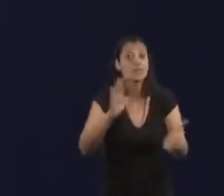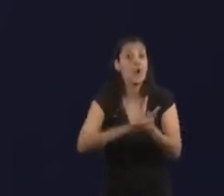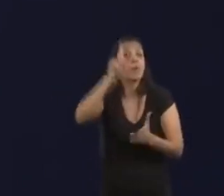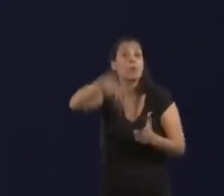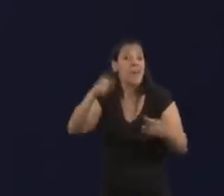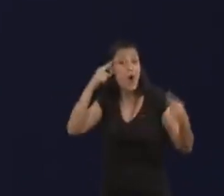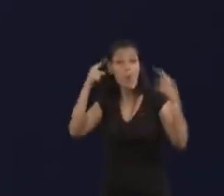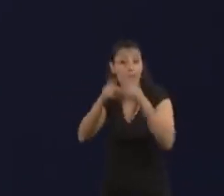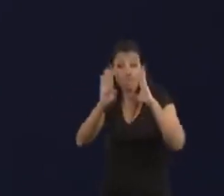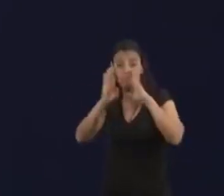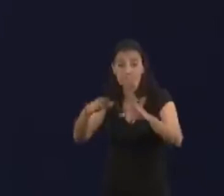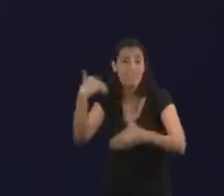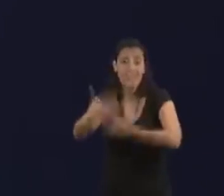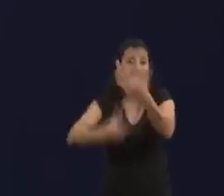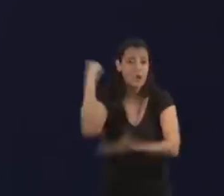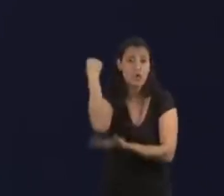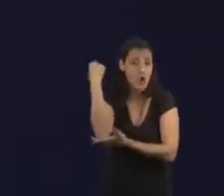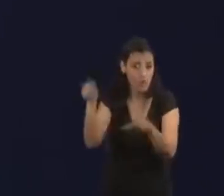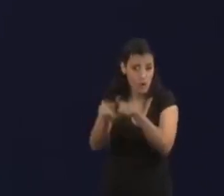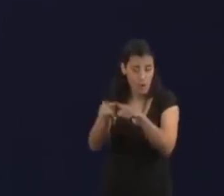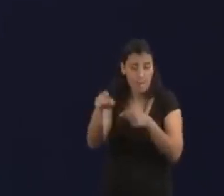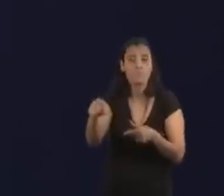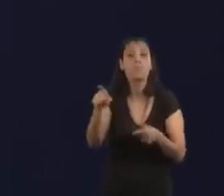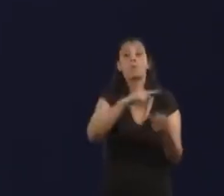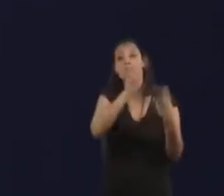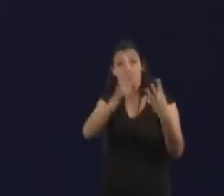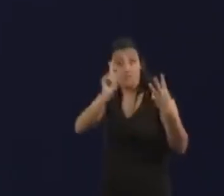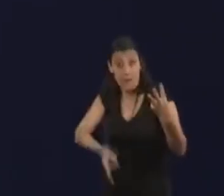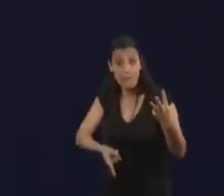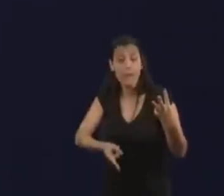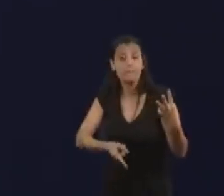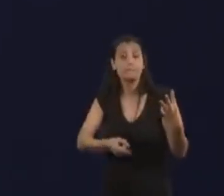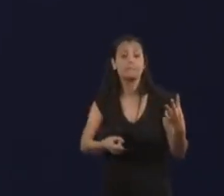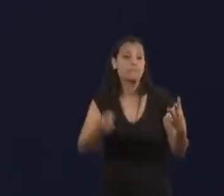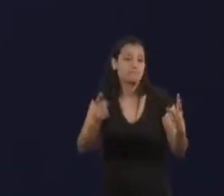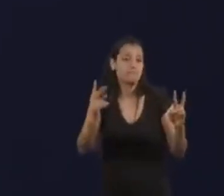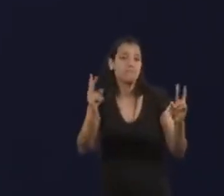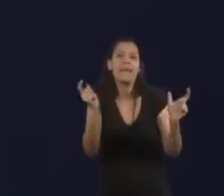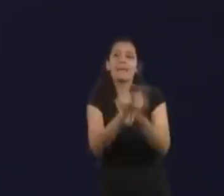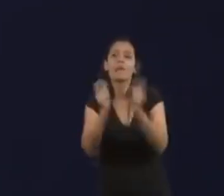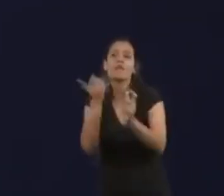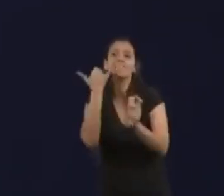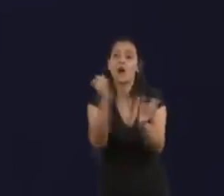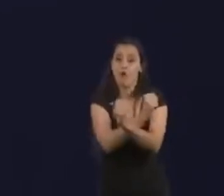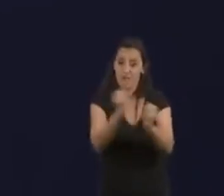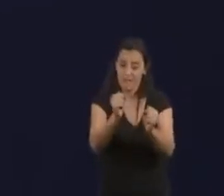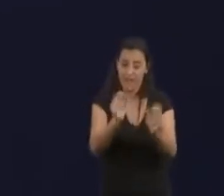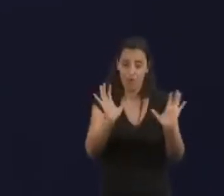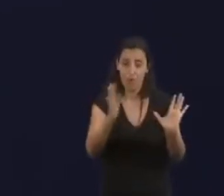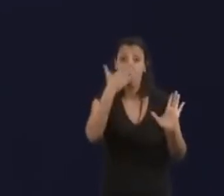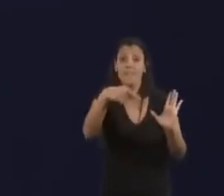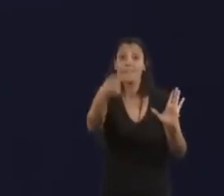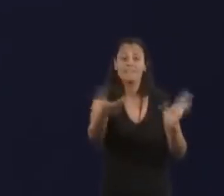económico que tiene el Estado de Santa Catarina y el encuentro con esos son los encuentros confirmados después yo no